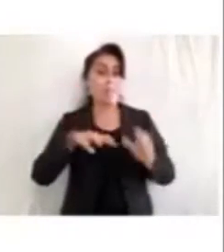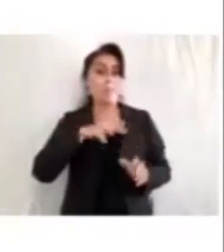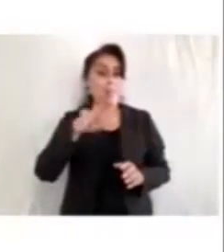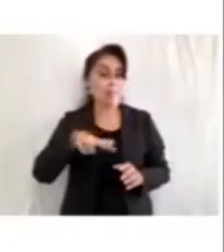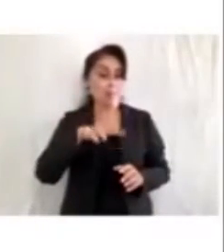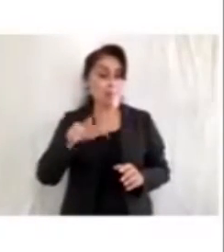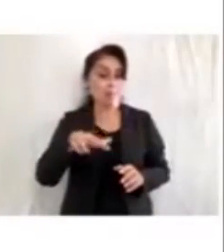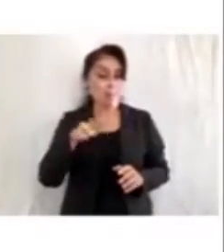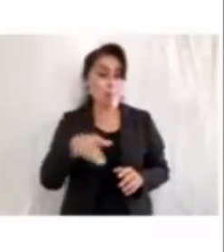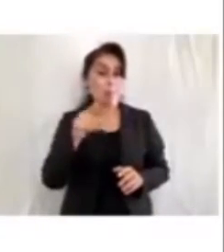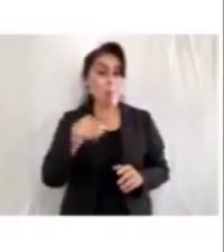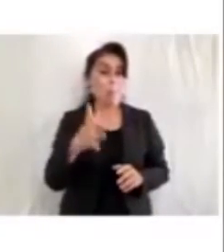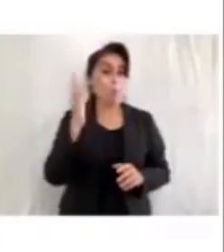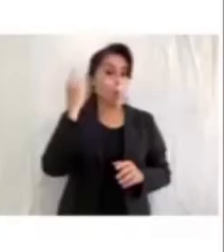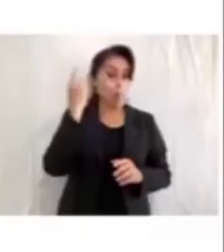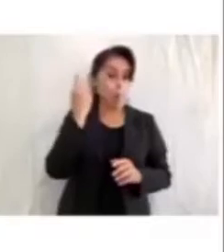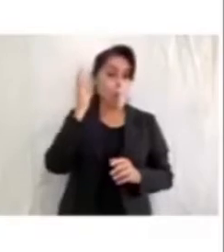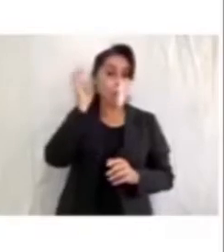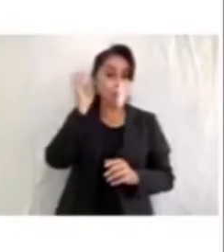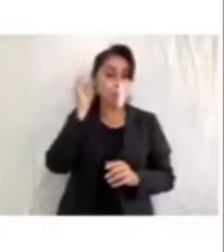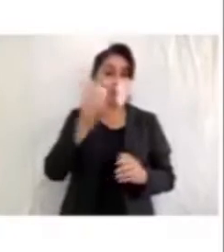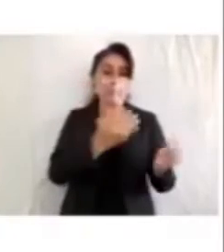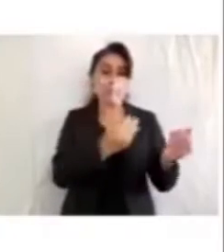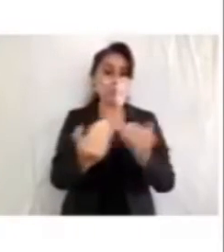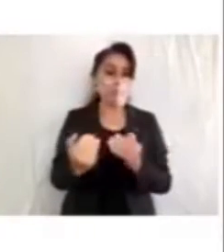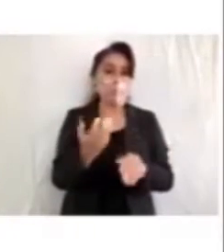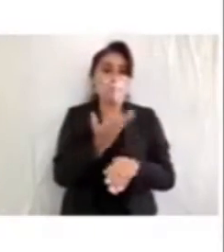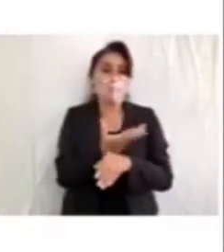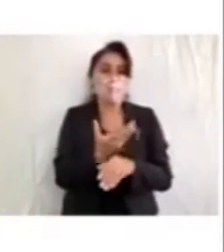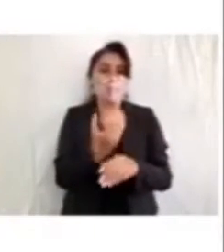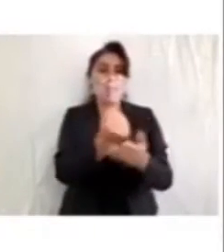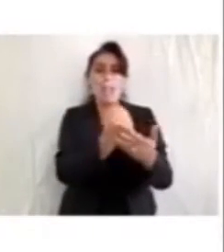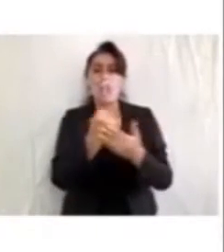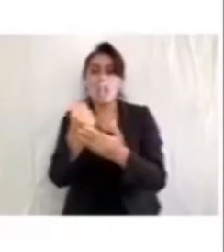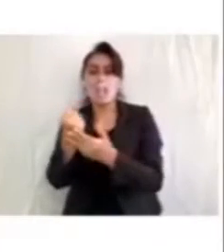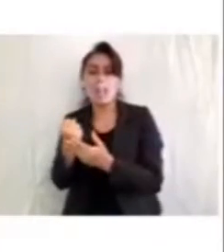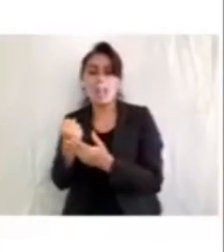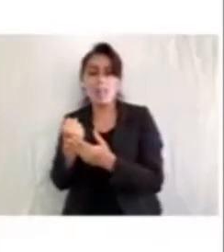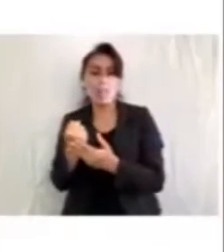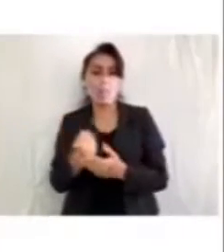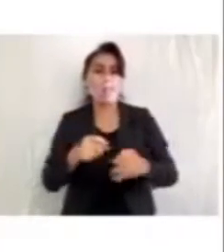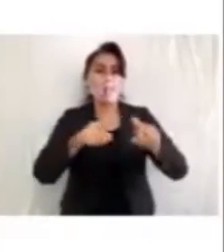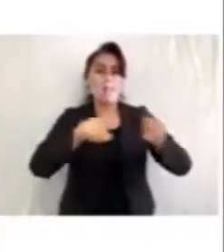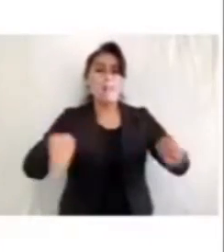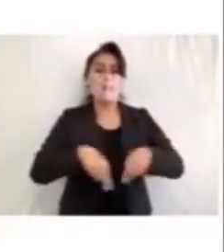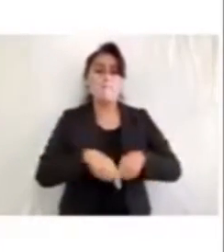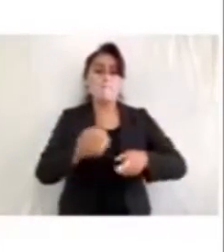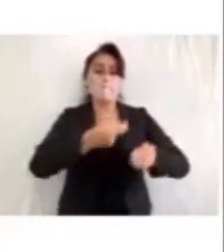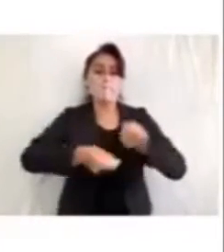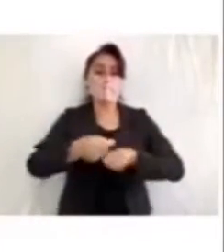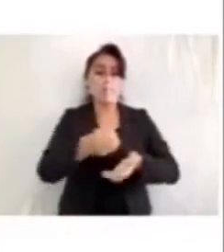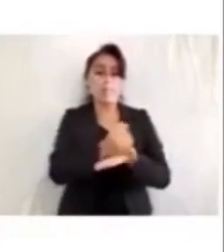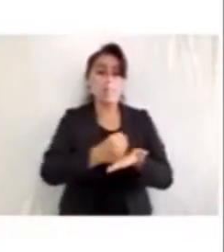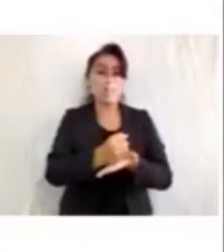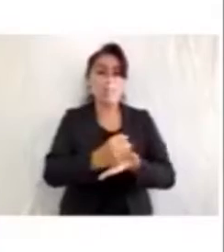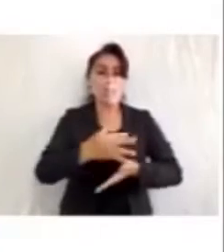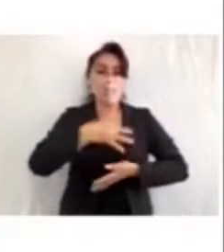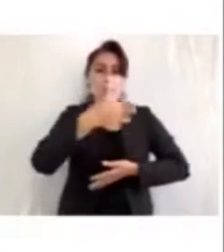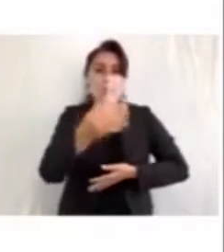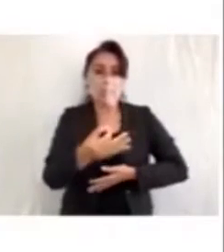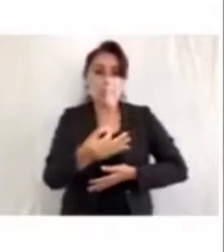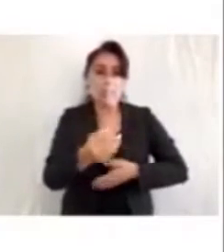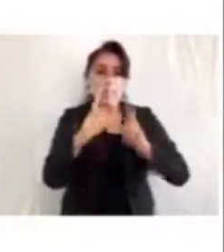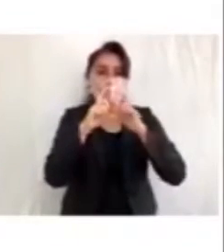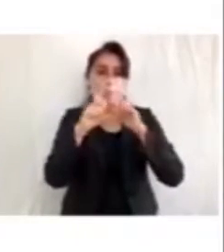mujer requiere, ¿cierto?, poder pedir ayuda a través de una farmacia, diciendo la palabra